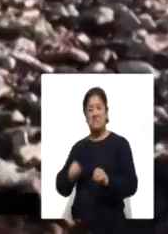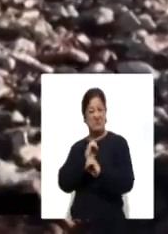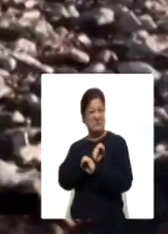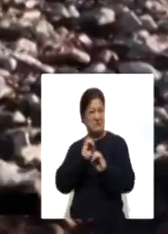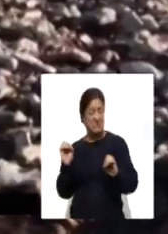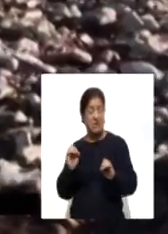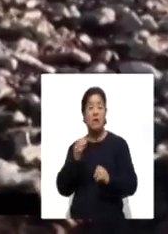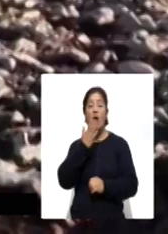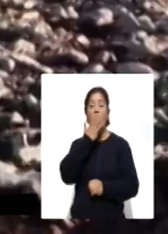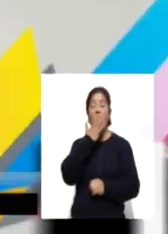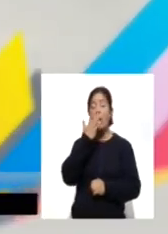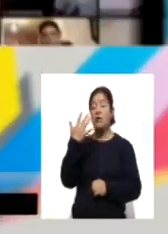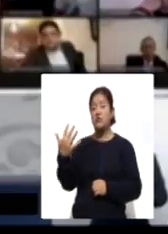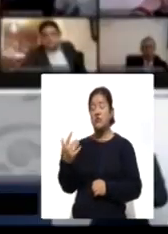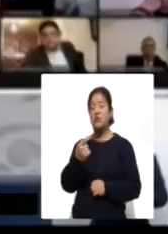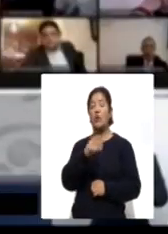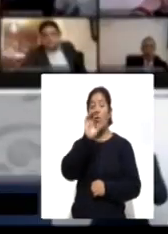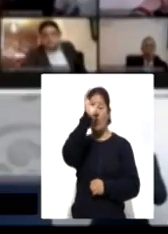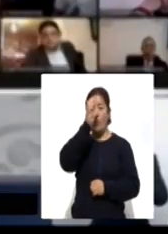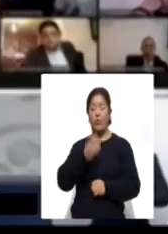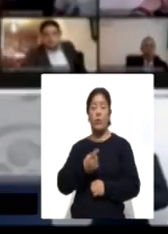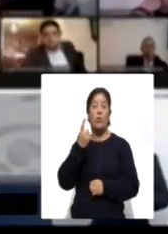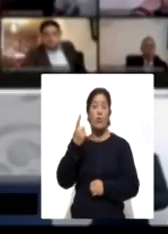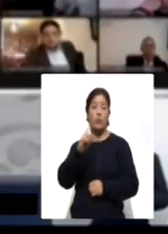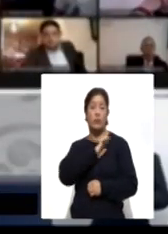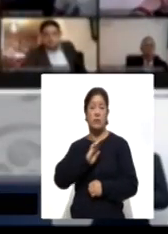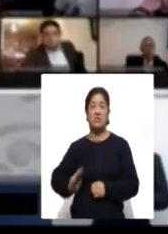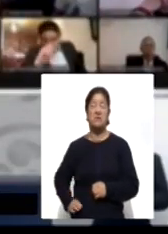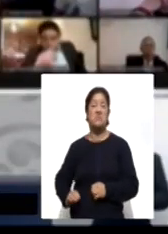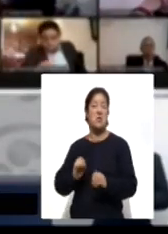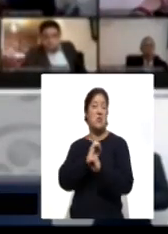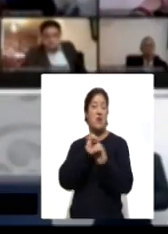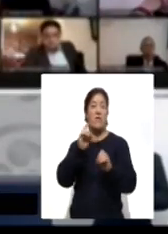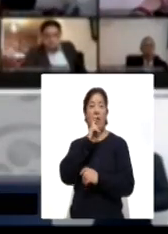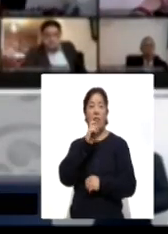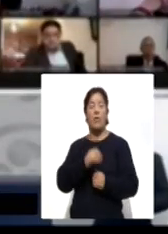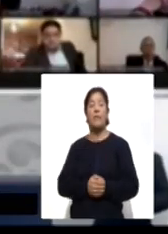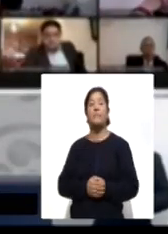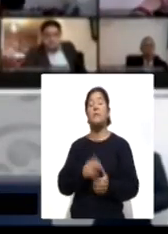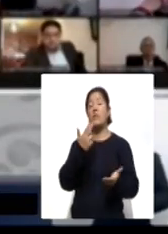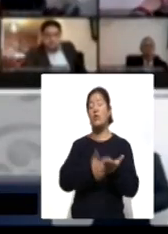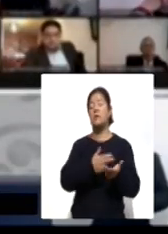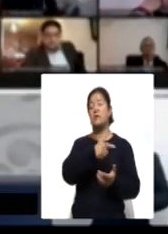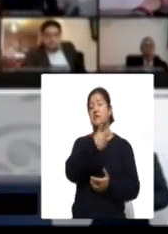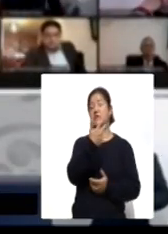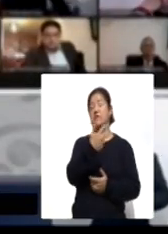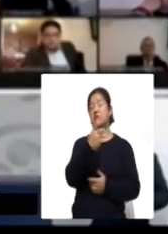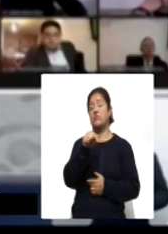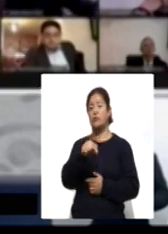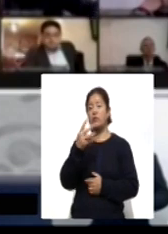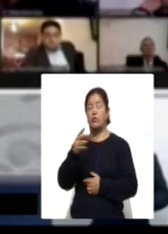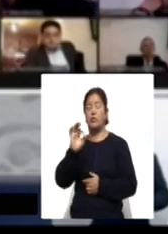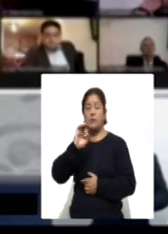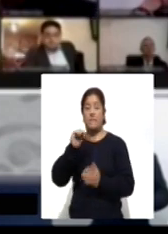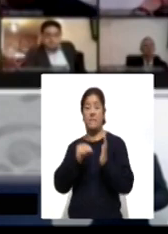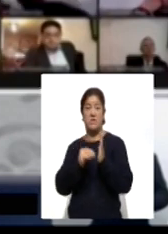con 5 y Coahuila con 1. Hasta 22 años de cárcel y multas por 13.4 millones de pesos es el castigo que se propuso en el